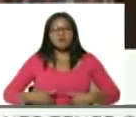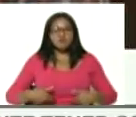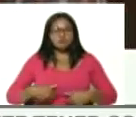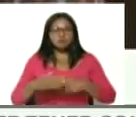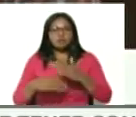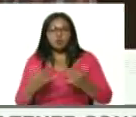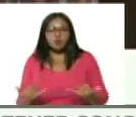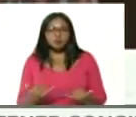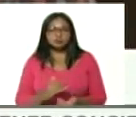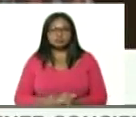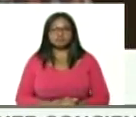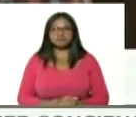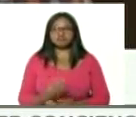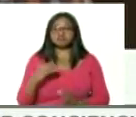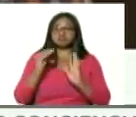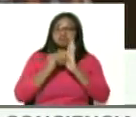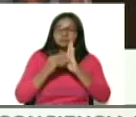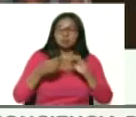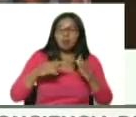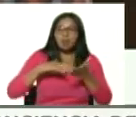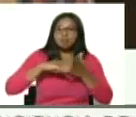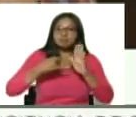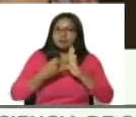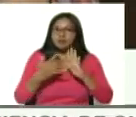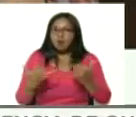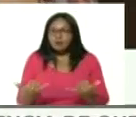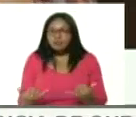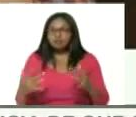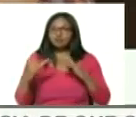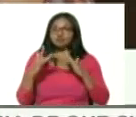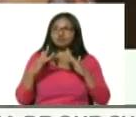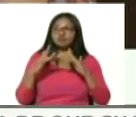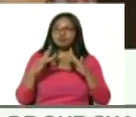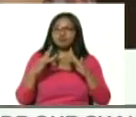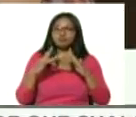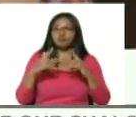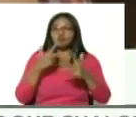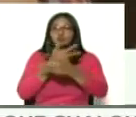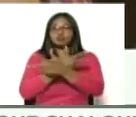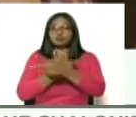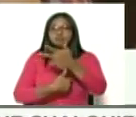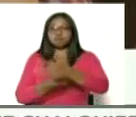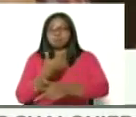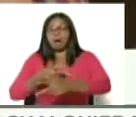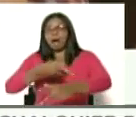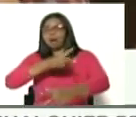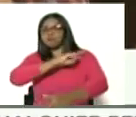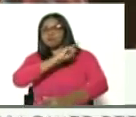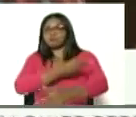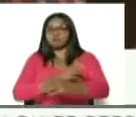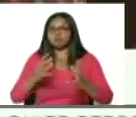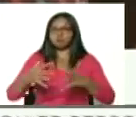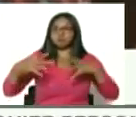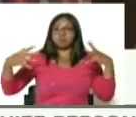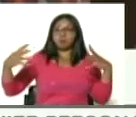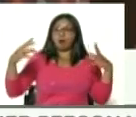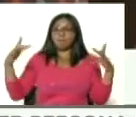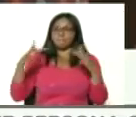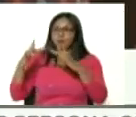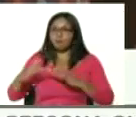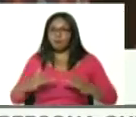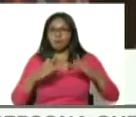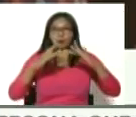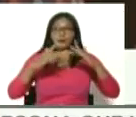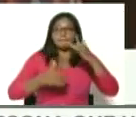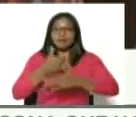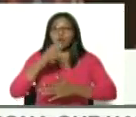hecho. Me dicen los técnicos que es la conexión en Zoom más grande que se ha hecho en Venezuela. Más de